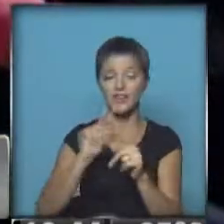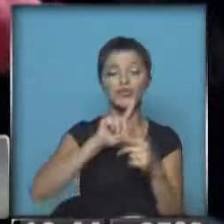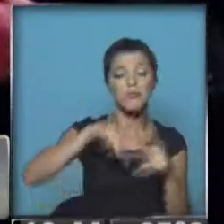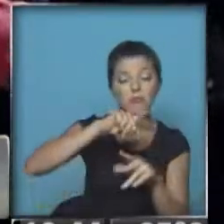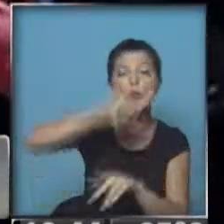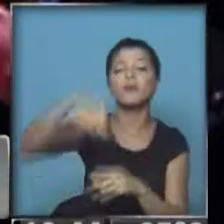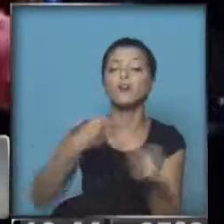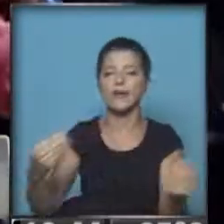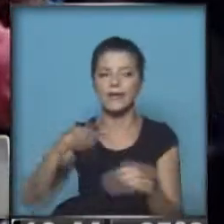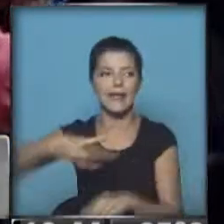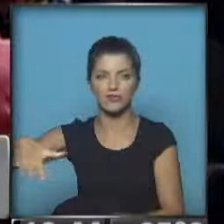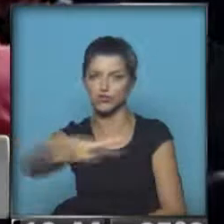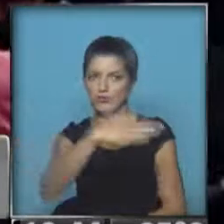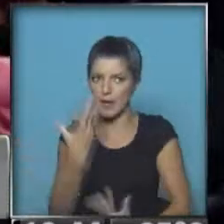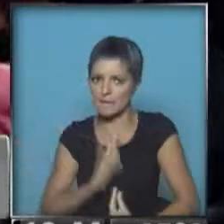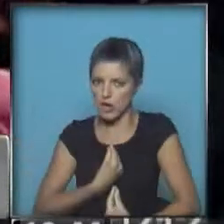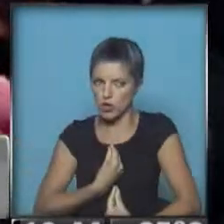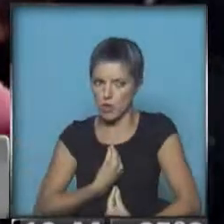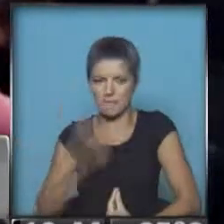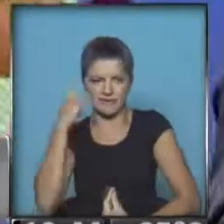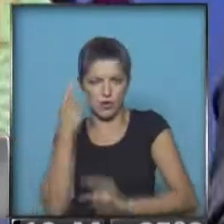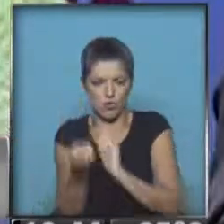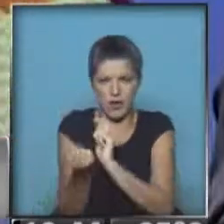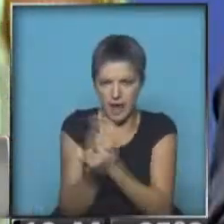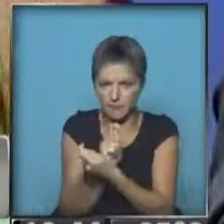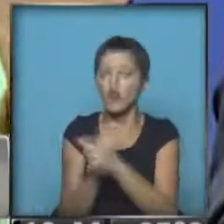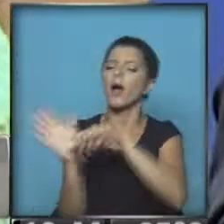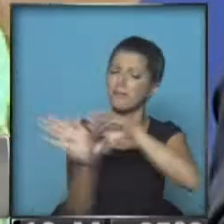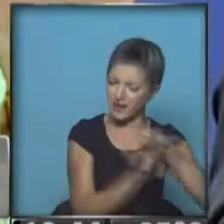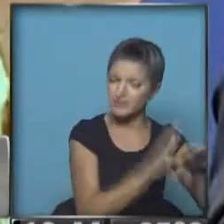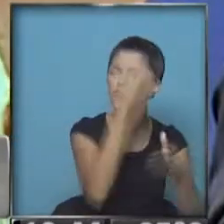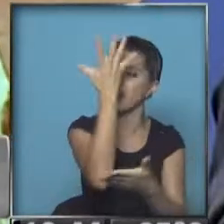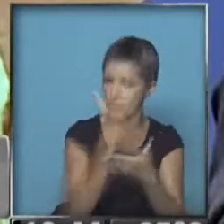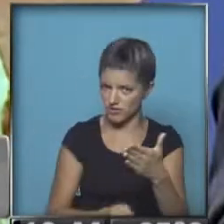sociedad, que todo intento de cambio, de transformación, más allá de los errores